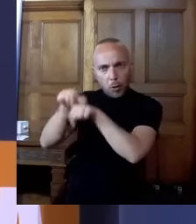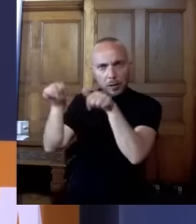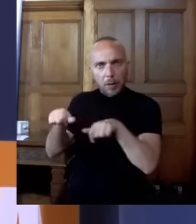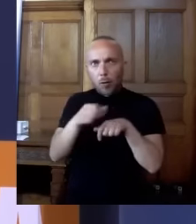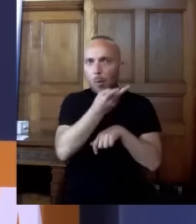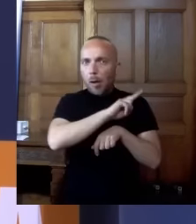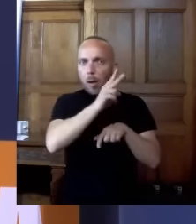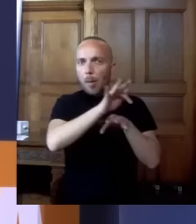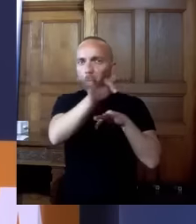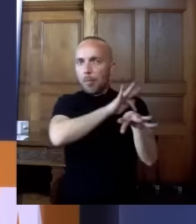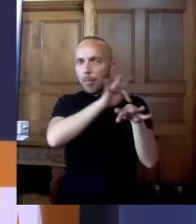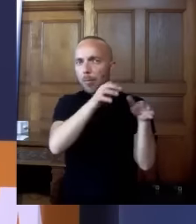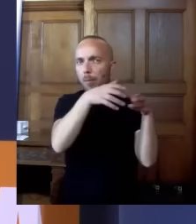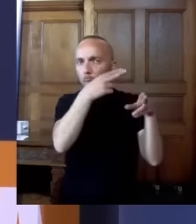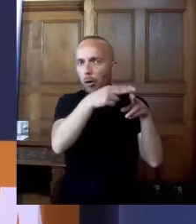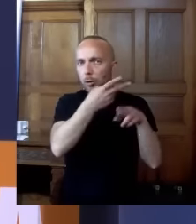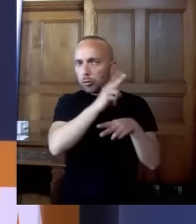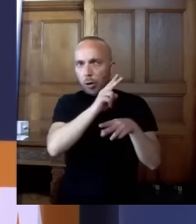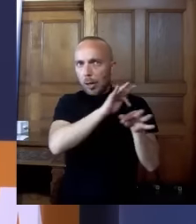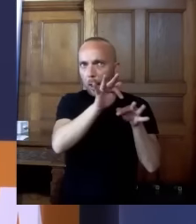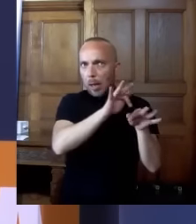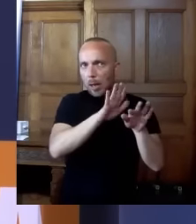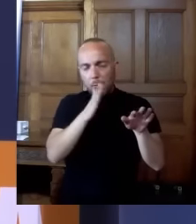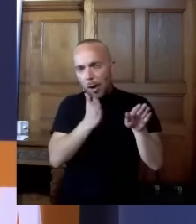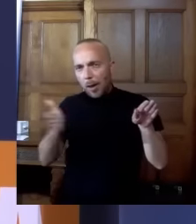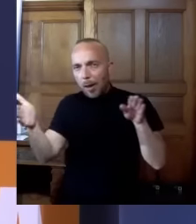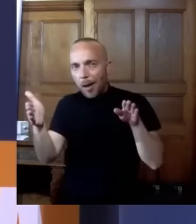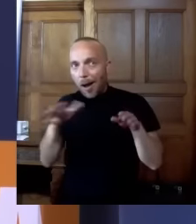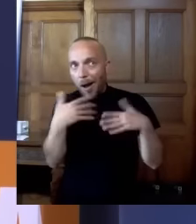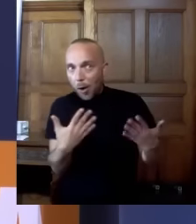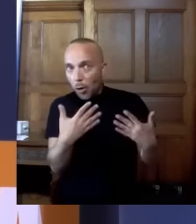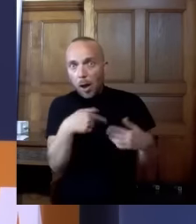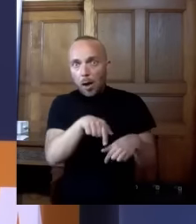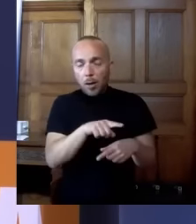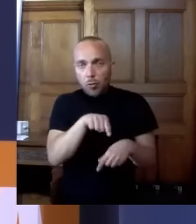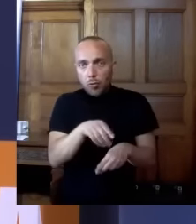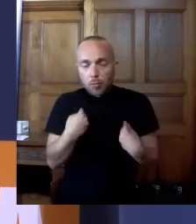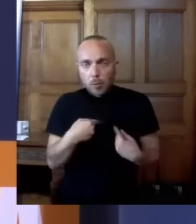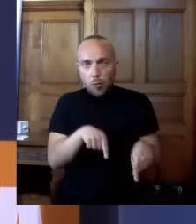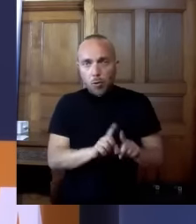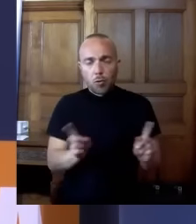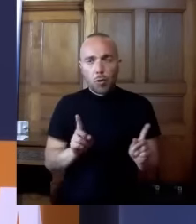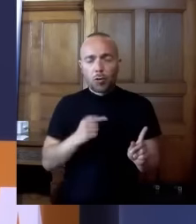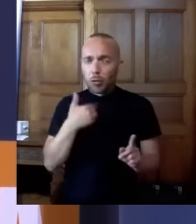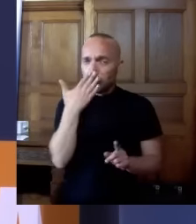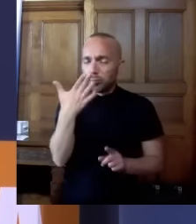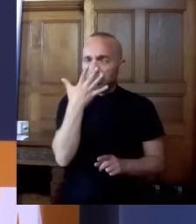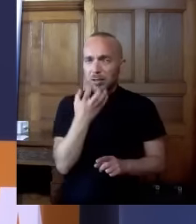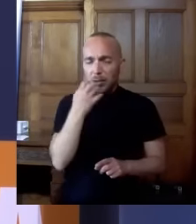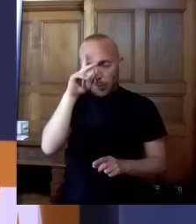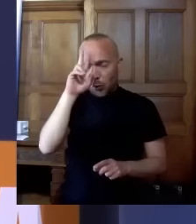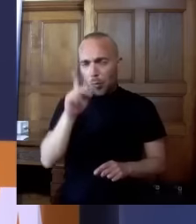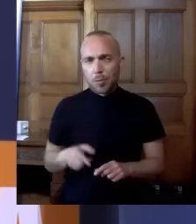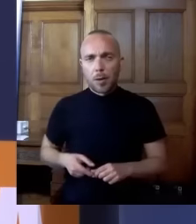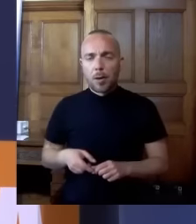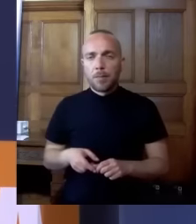bipartidismo y ahora no no se Apuesta por eso y es preocupante yo lo digo con tristeza me parece que es fundamental